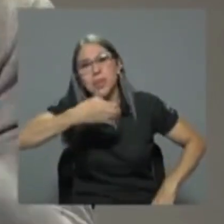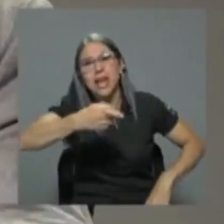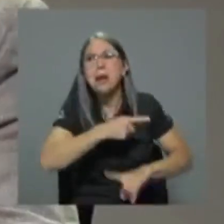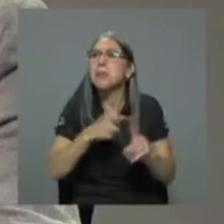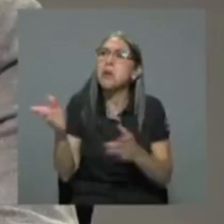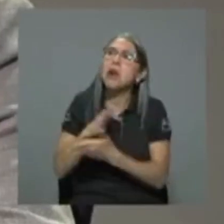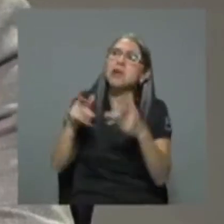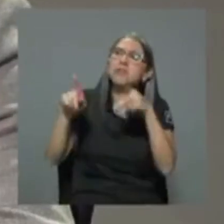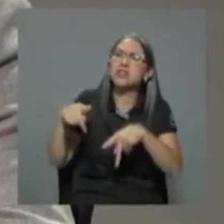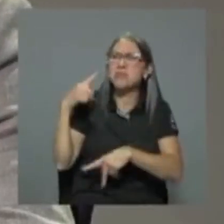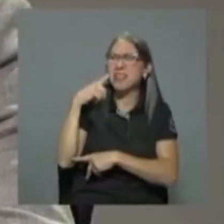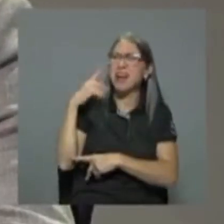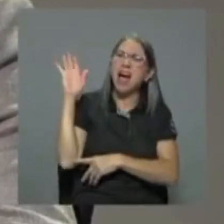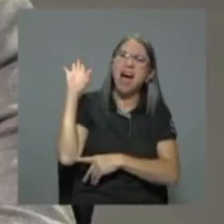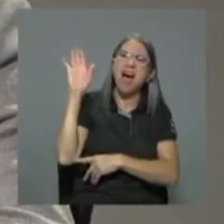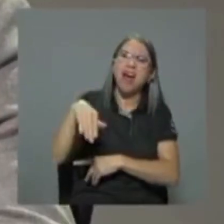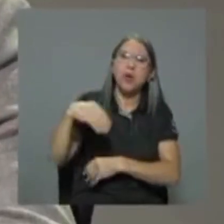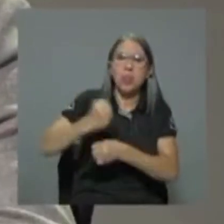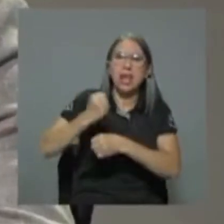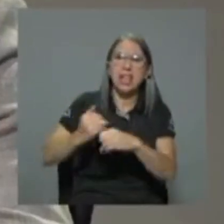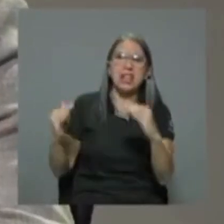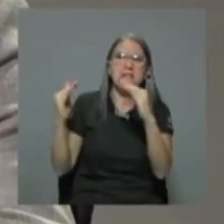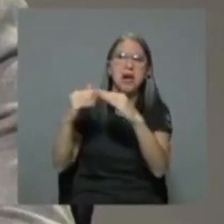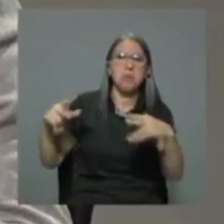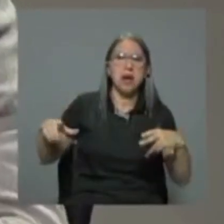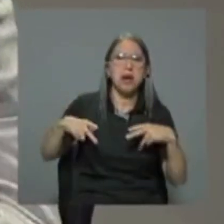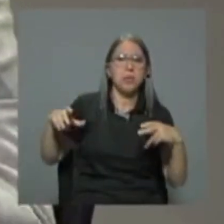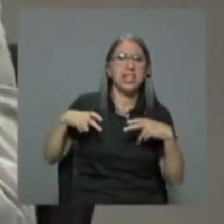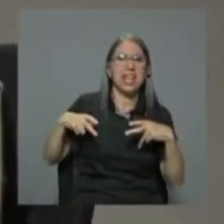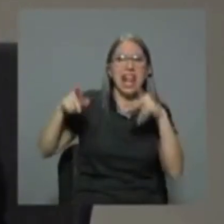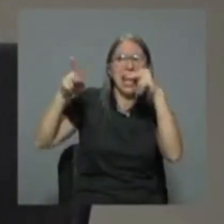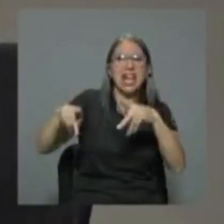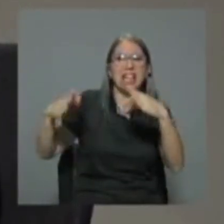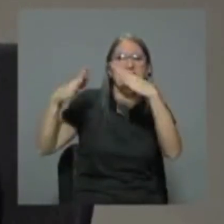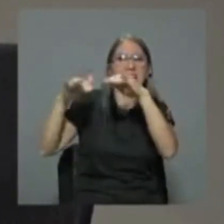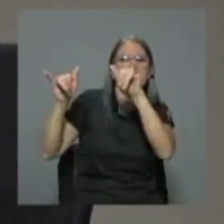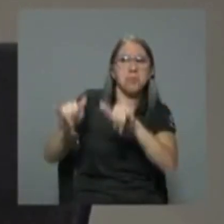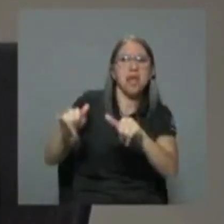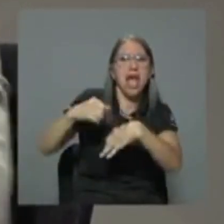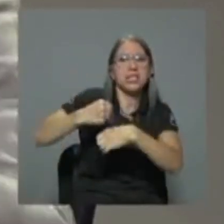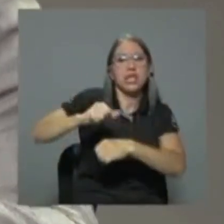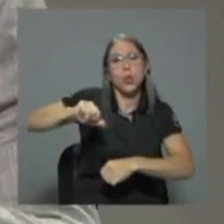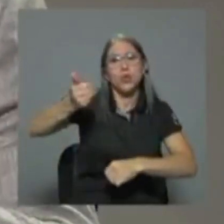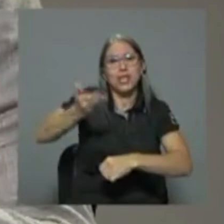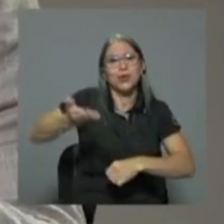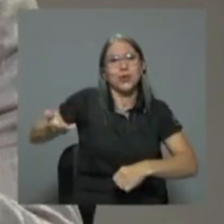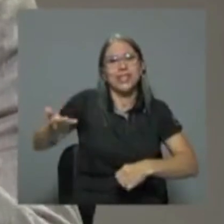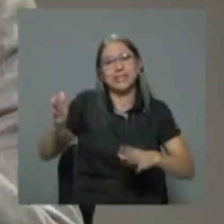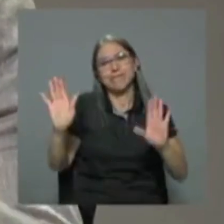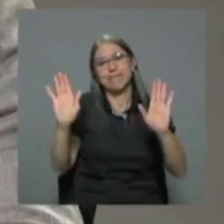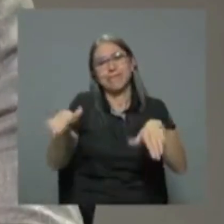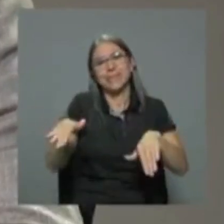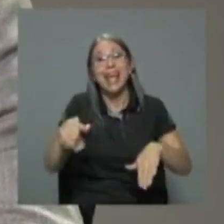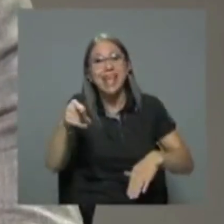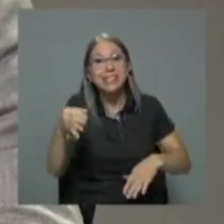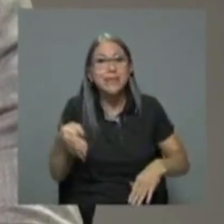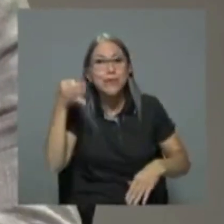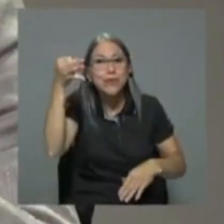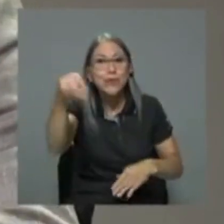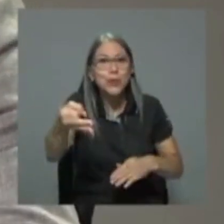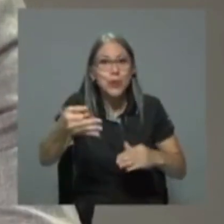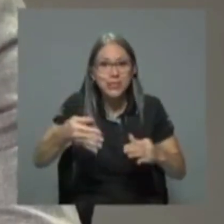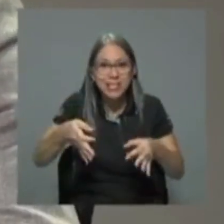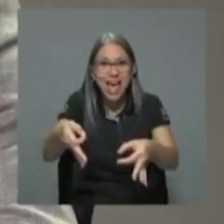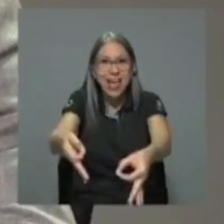no, la gente se va a quedar en la casa haciendo otras cosas. Bueno, nuevamente, ese futuro se adelantó y enseñó que